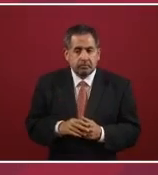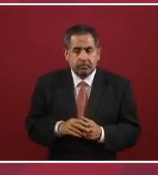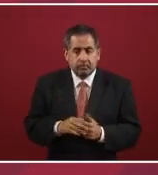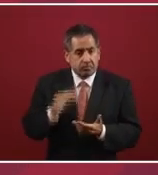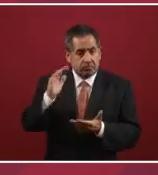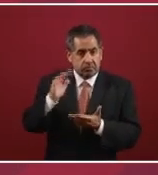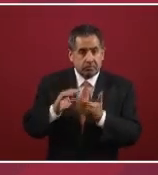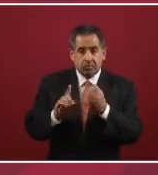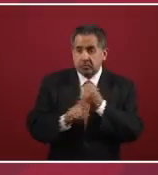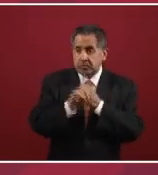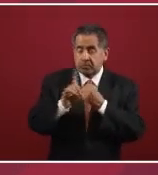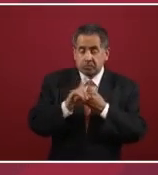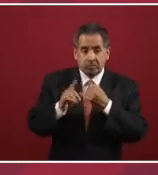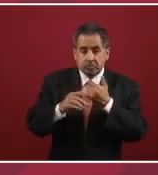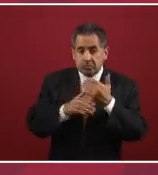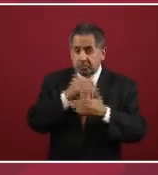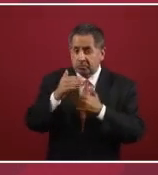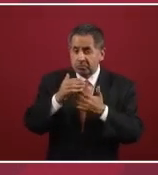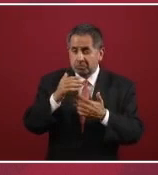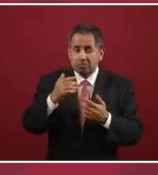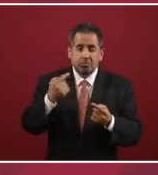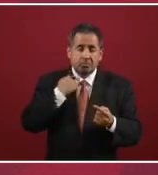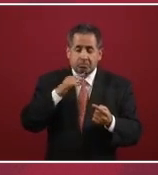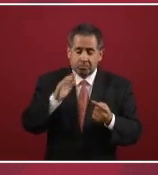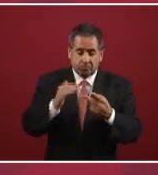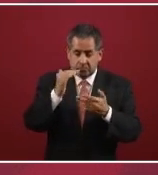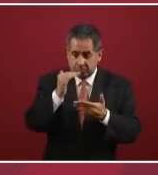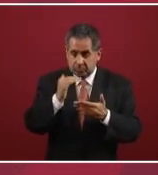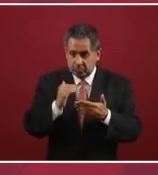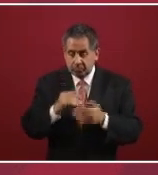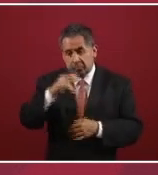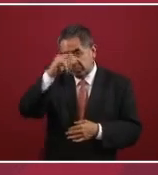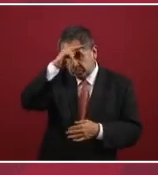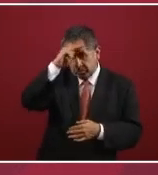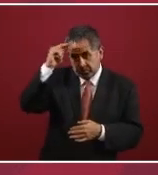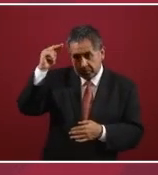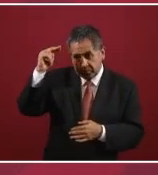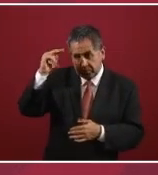ha bajado la incidencia delictiva es nayarit